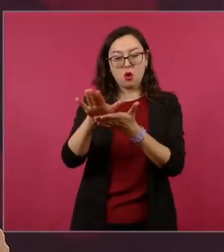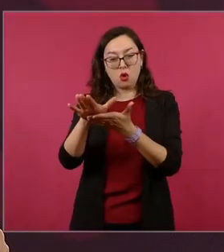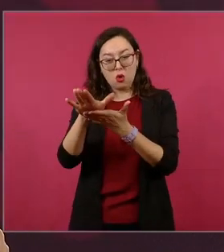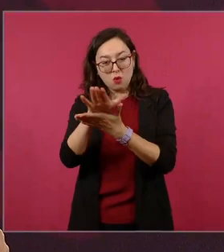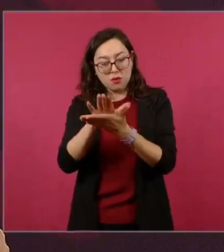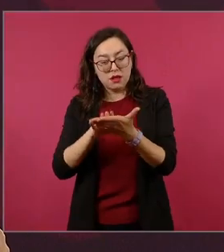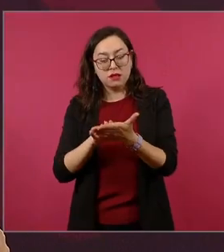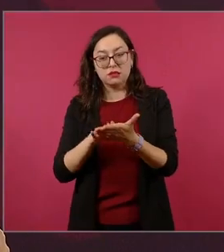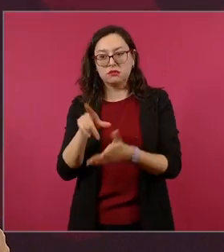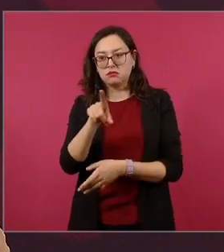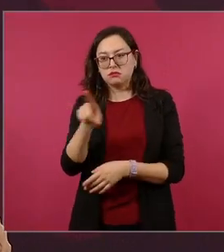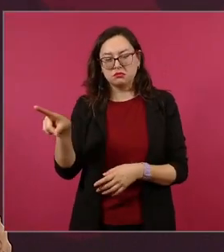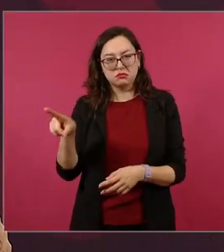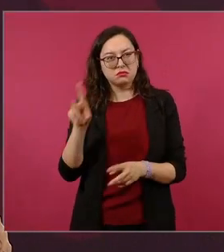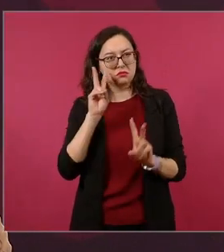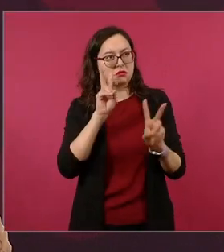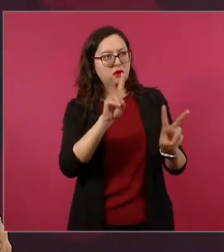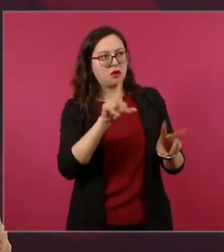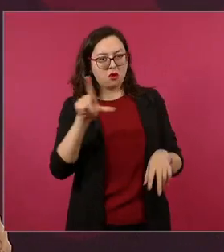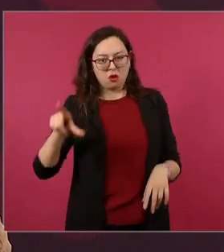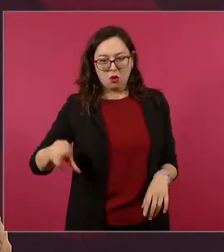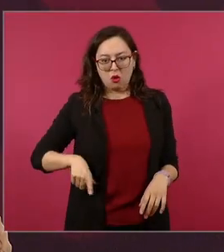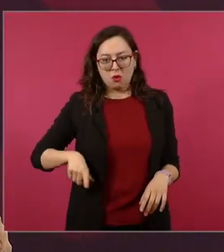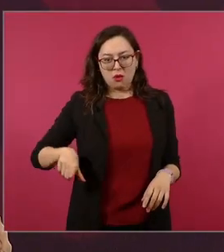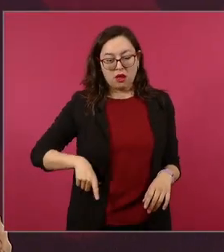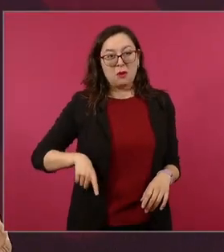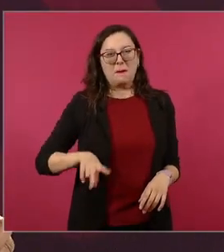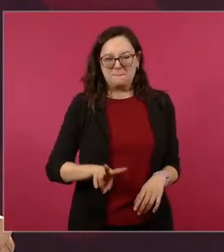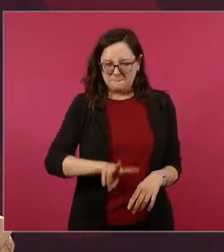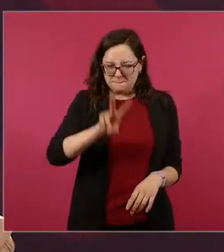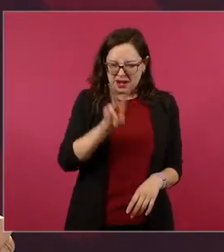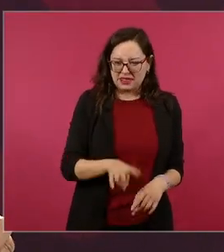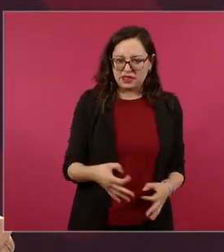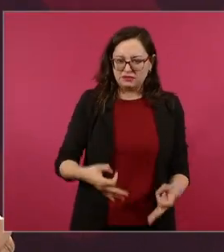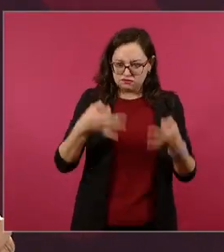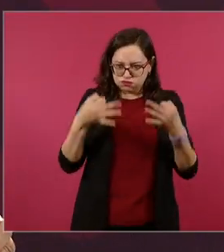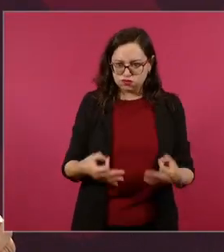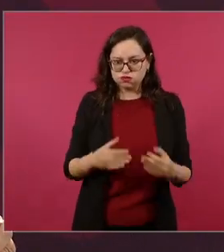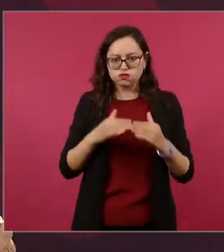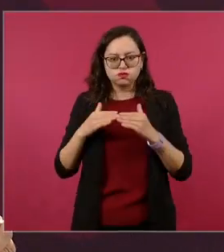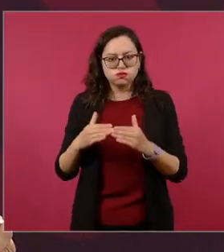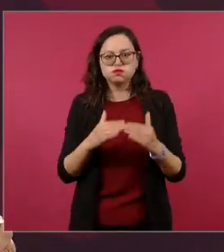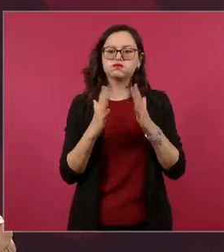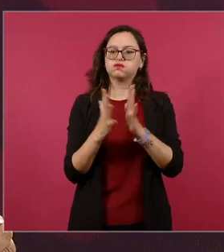auténticamente democrático. Es un asunto de sobrevivencia.